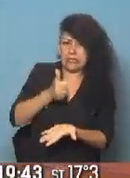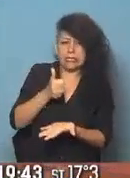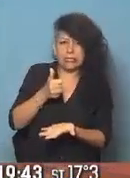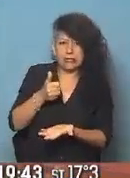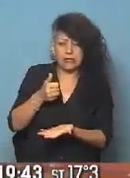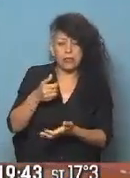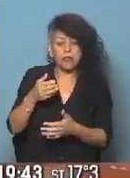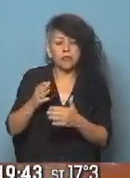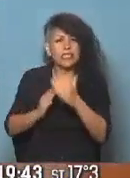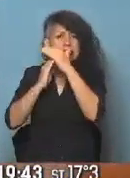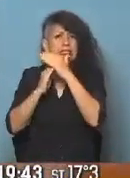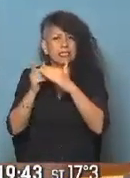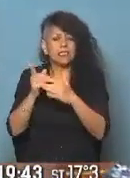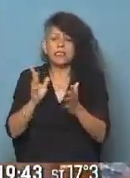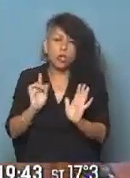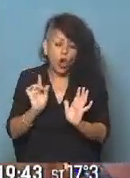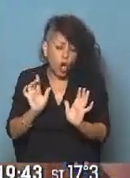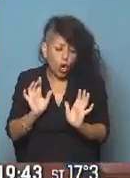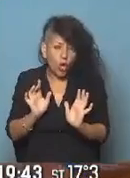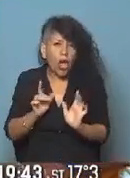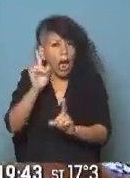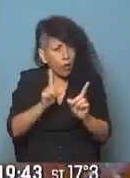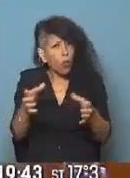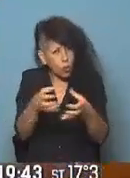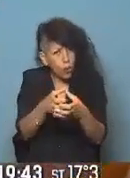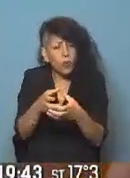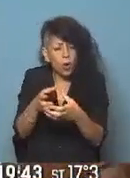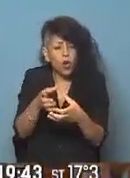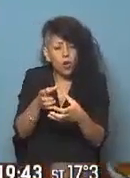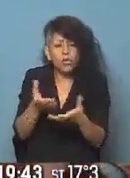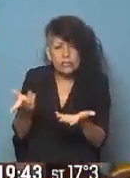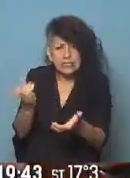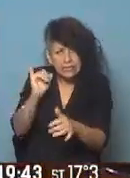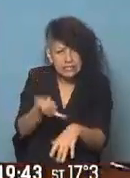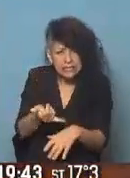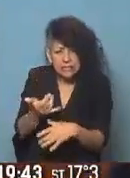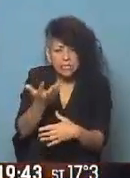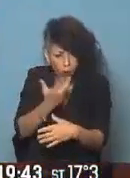es importante y se siente referenciado con la expresidenta, y está bien. Creo que hay otro que